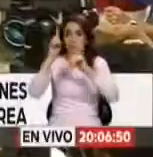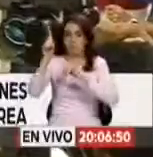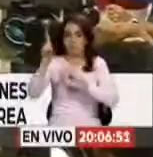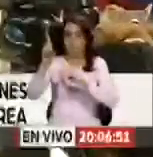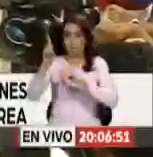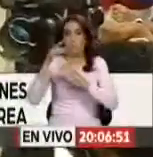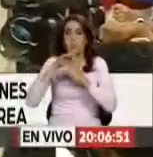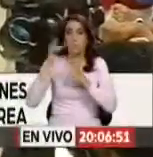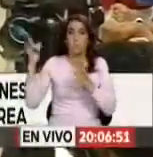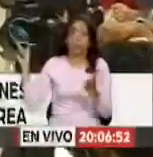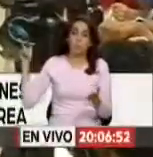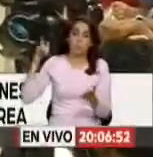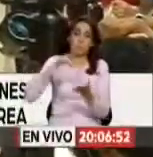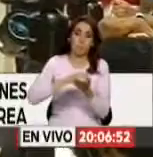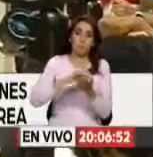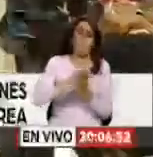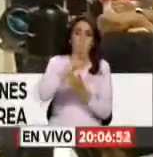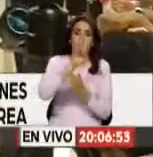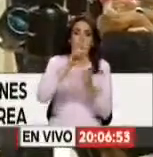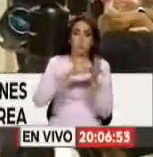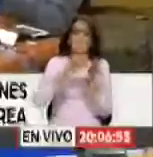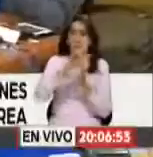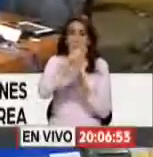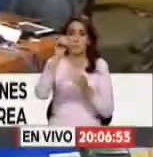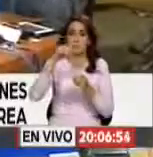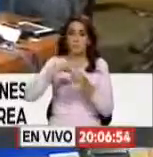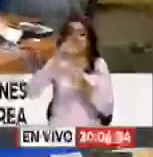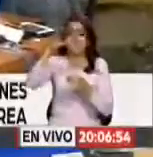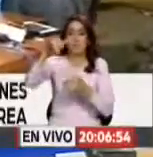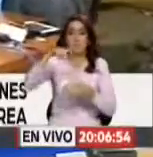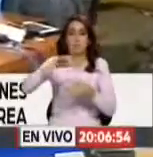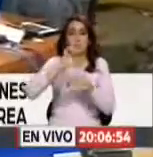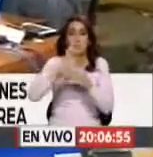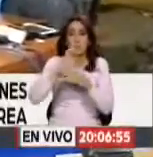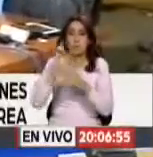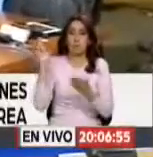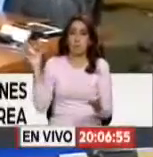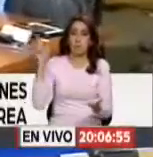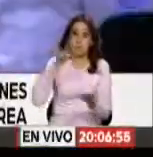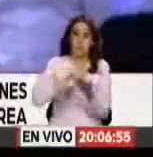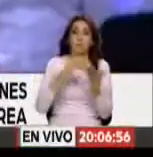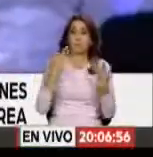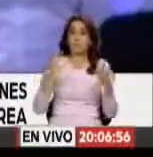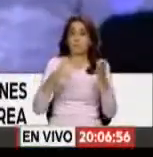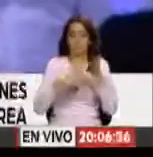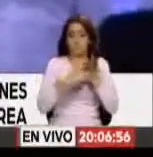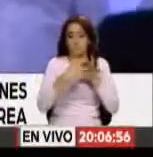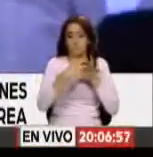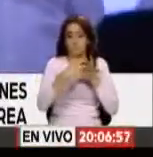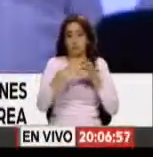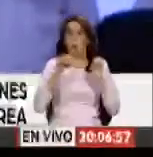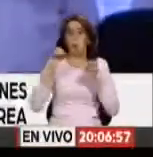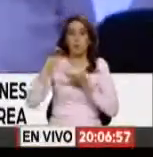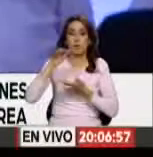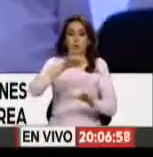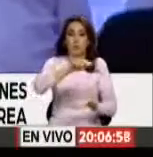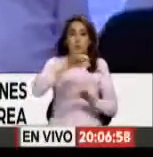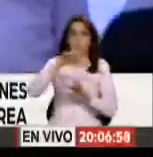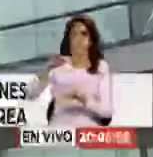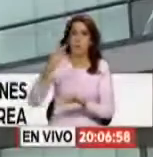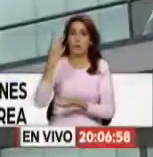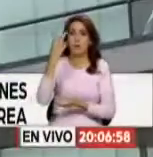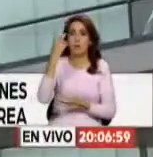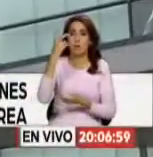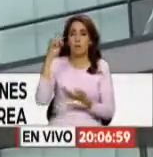y 2,332 vuelos nacionales. No existe el registro de pasajeros ni de carga de 12 vuelos, y en los